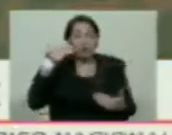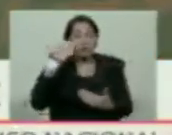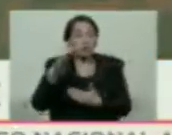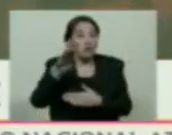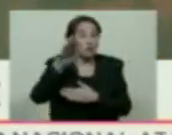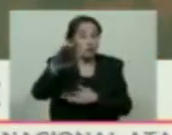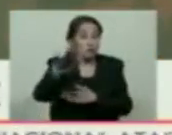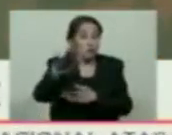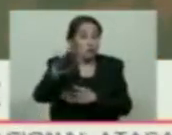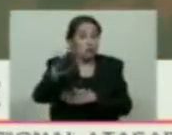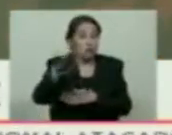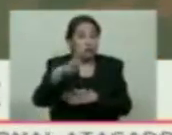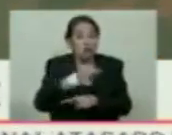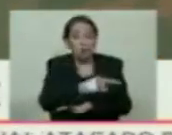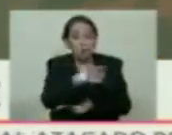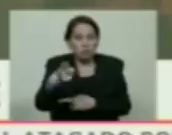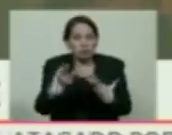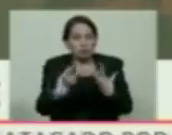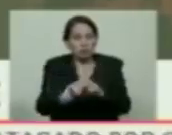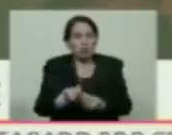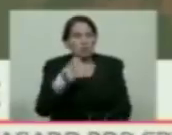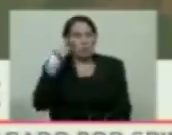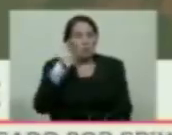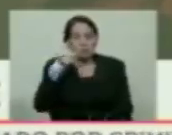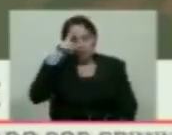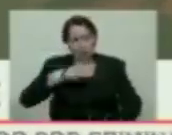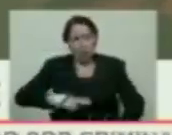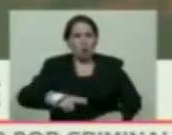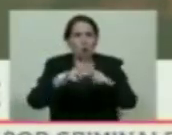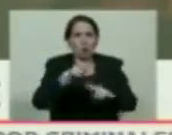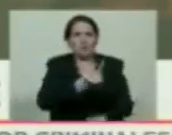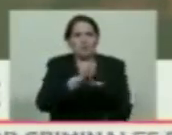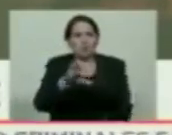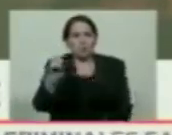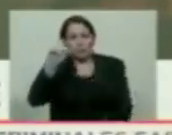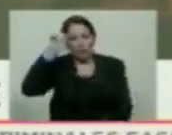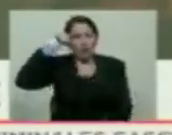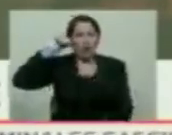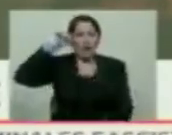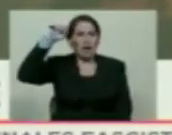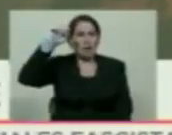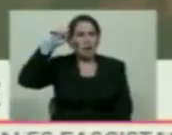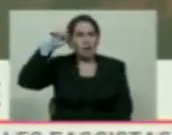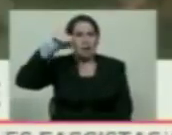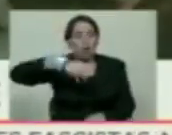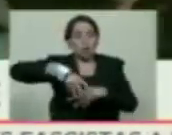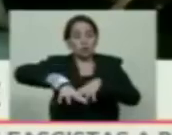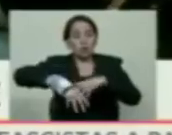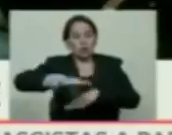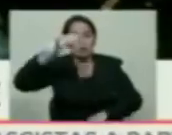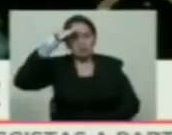lanzas y vuestras bayonetas. Simón Bolívar, en reconocimiento a los 150 héroes. Los soldados de hoy